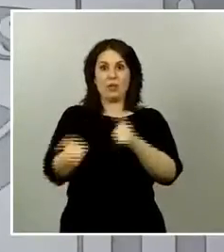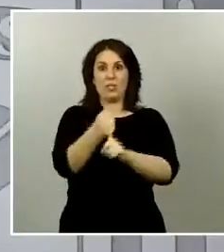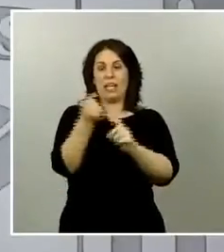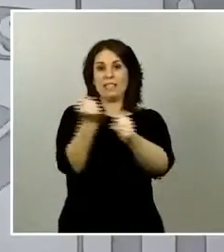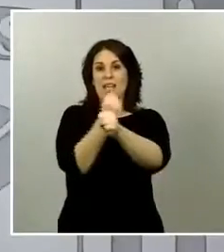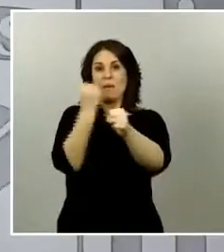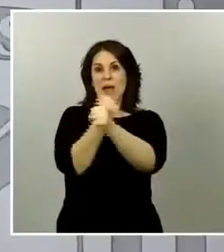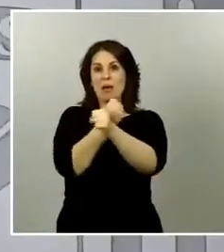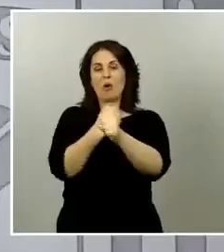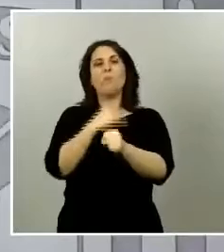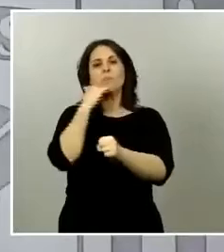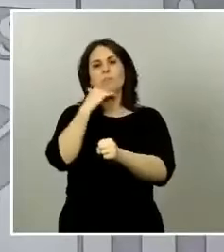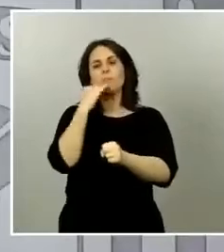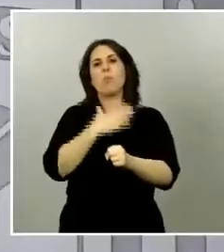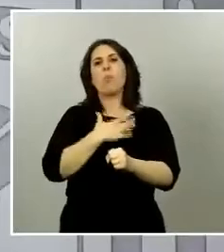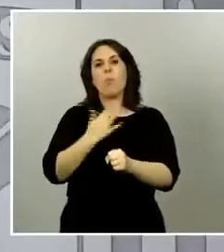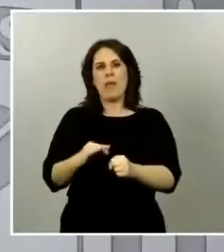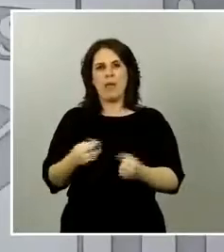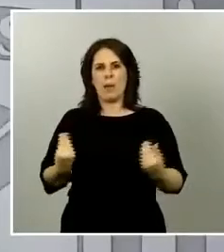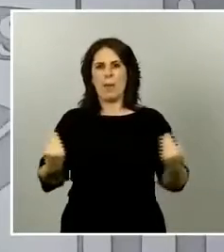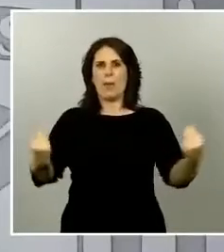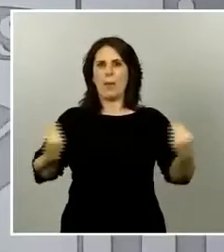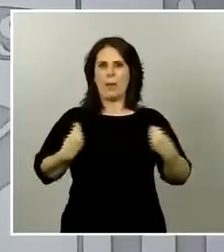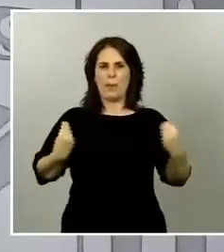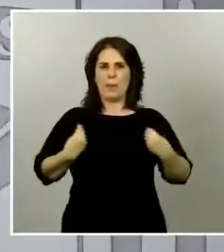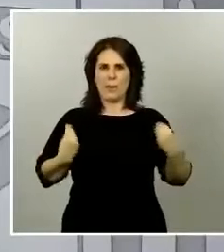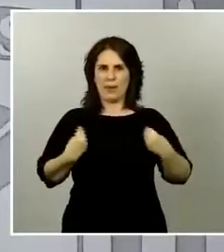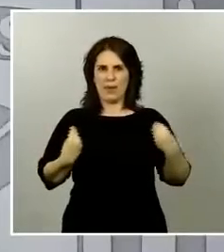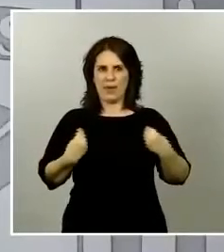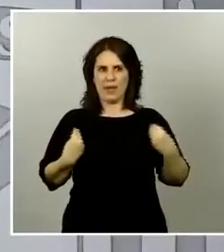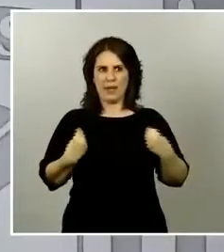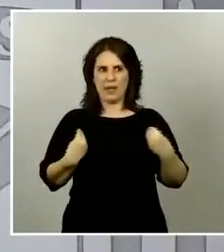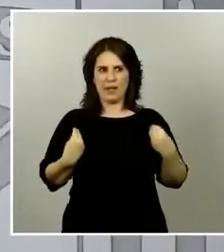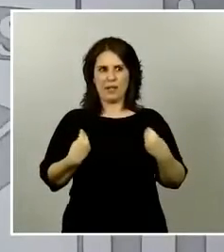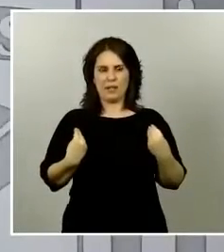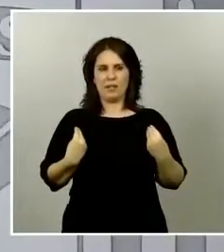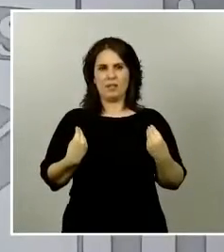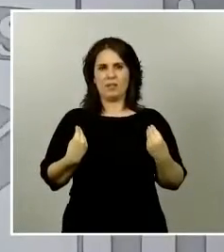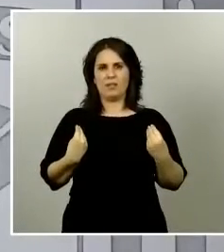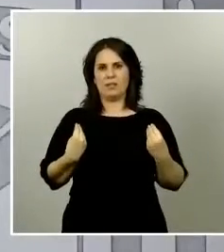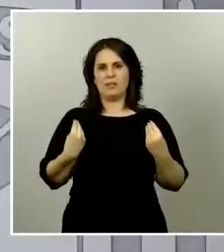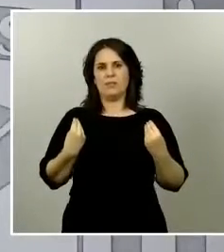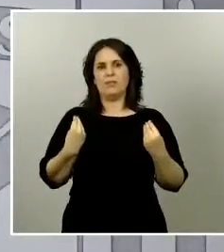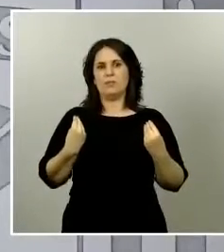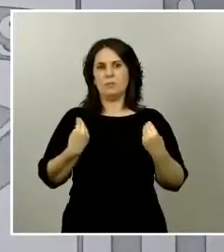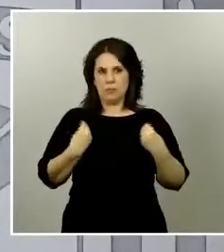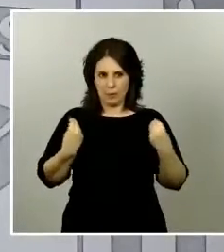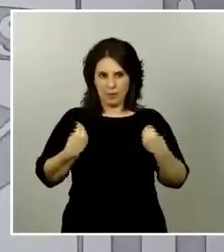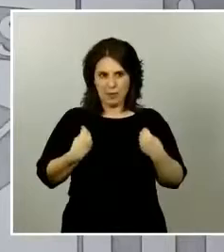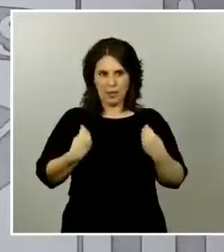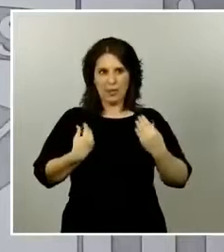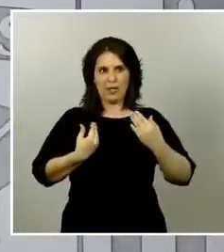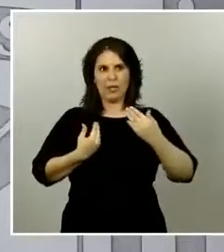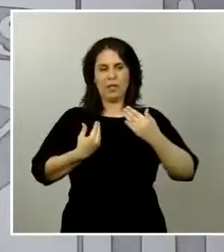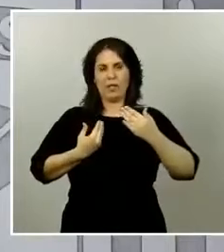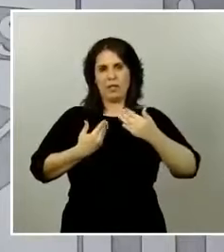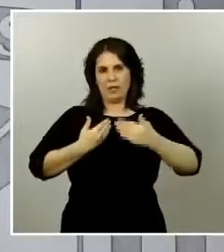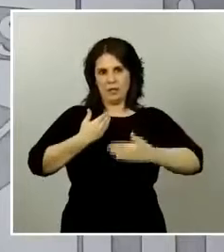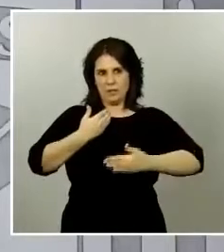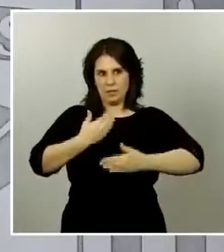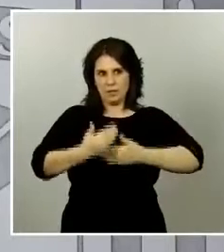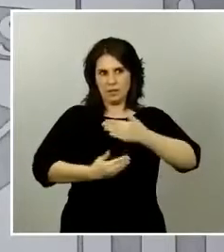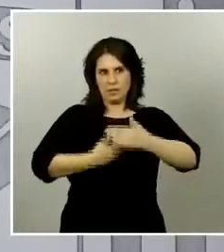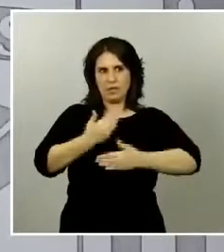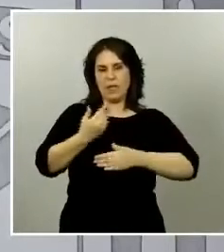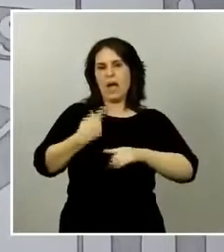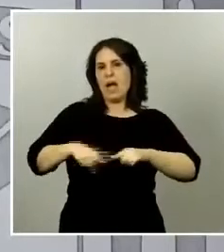pero en esa parte interina, hasta que eso se produce, le permita realmente tener un itinerario acompañado, pero sobre